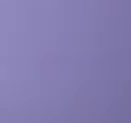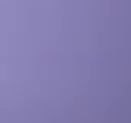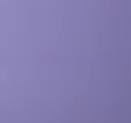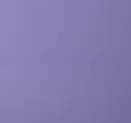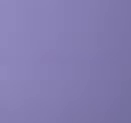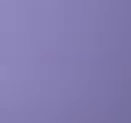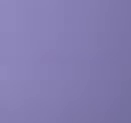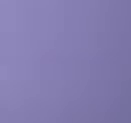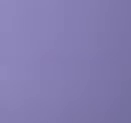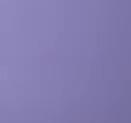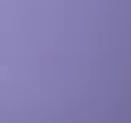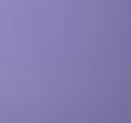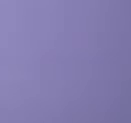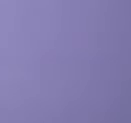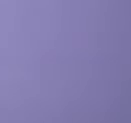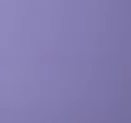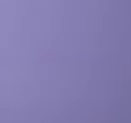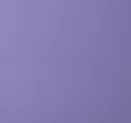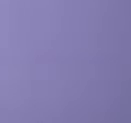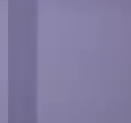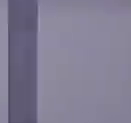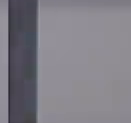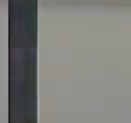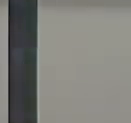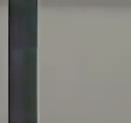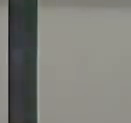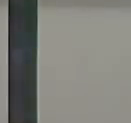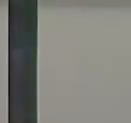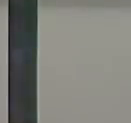la doctora Delcy Rodríguez Gómez. Adelante.